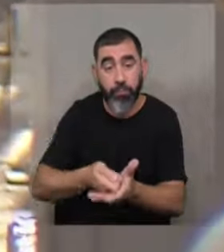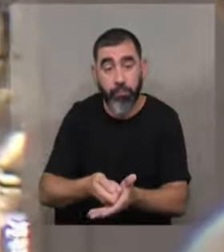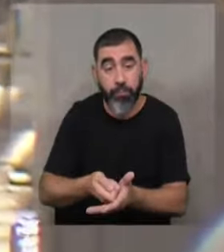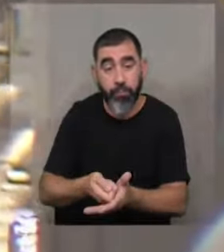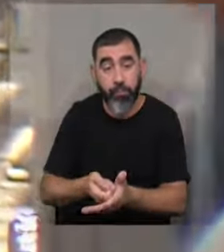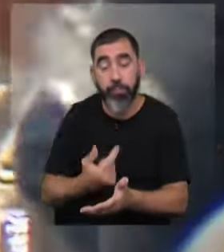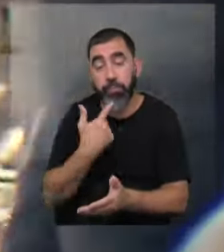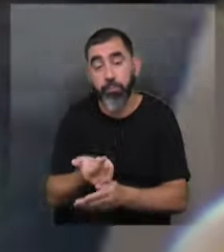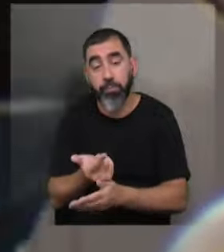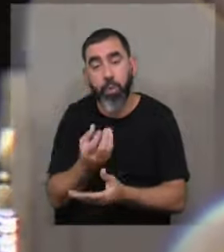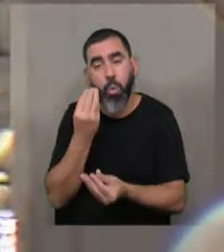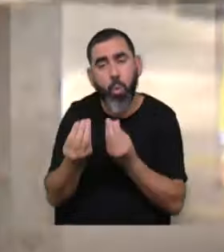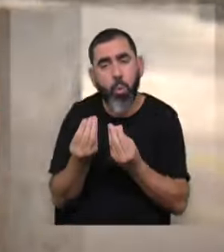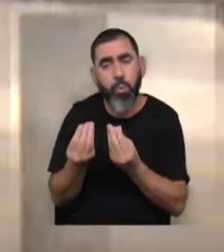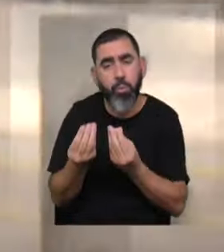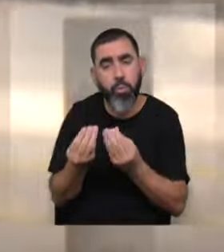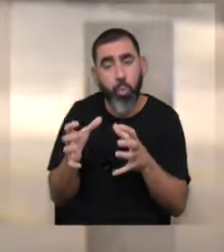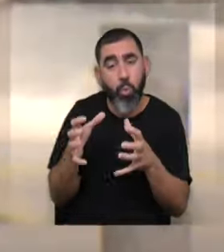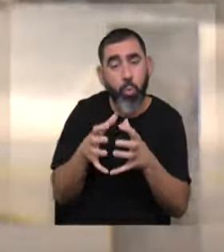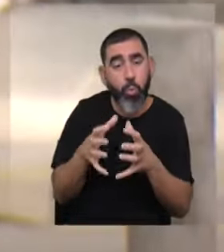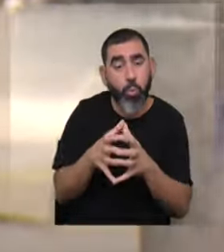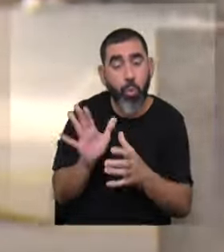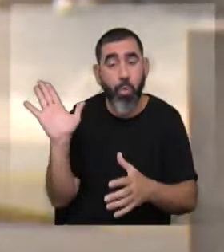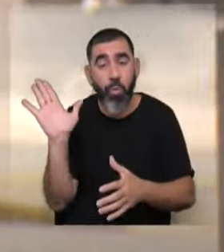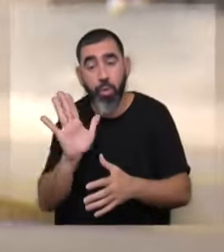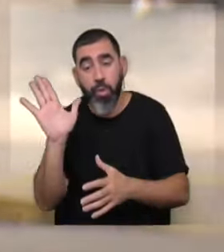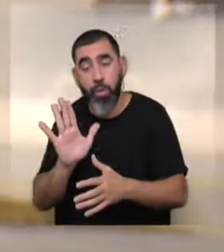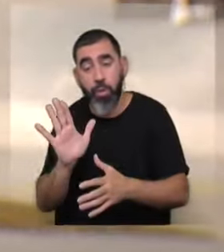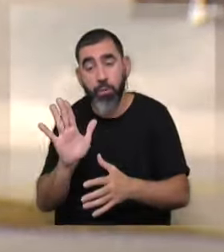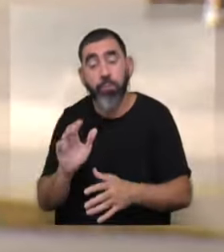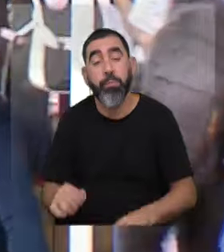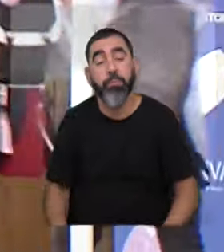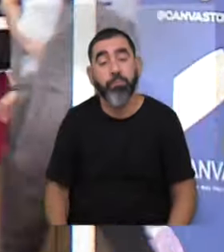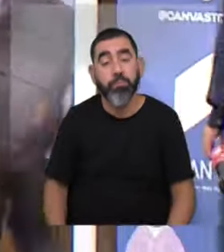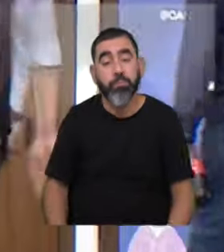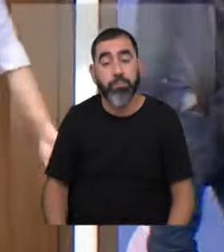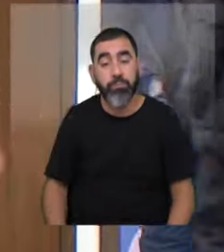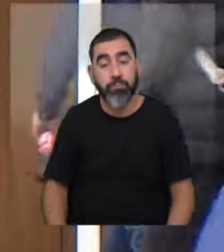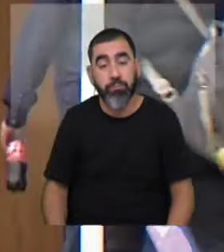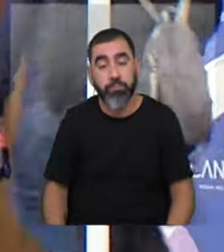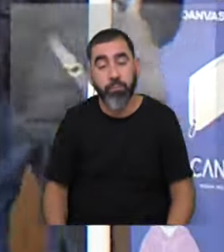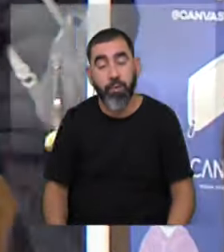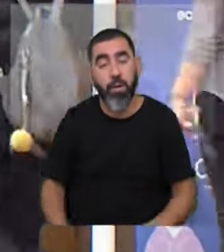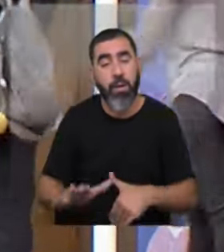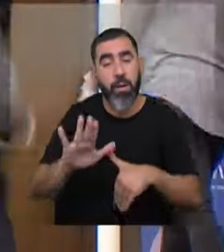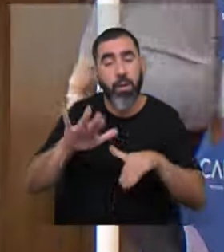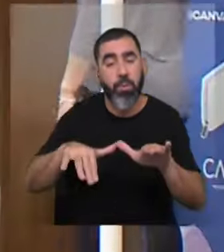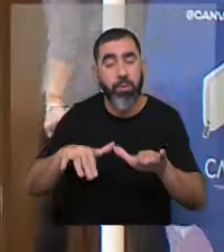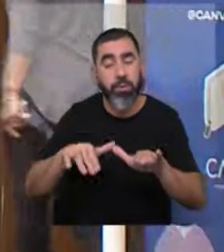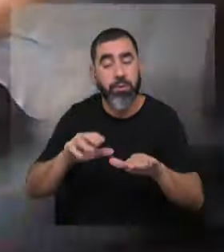ver cómo se conforma el tipo de deuda que adquirieron, básicamente se concentra en términos